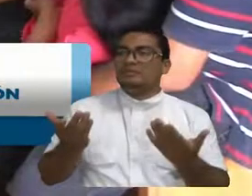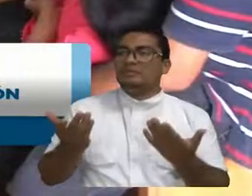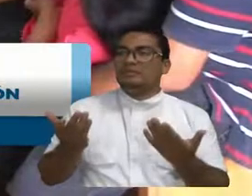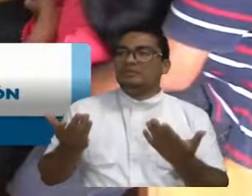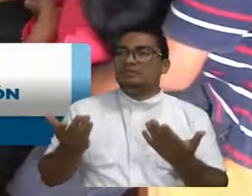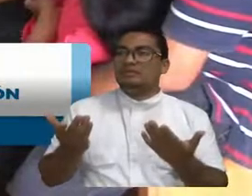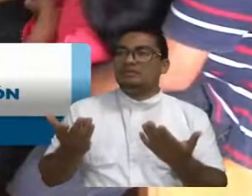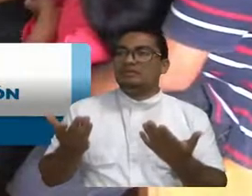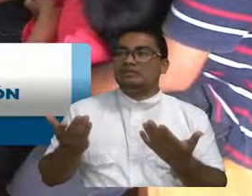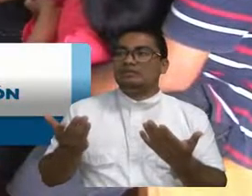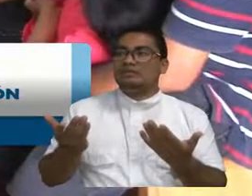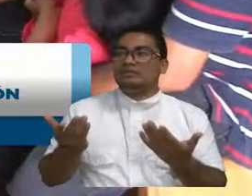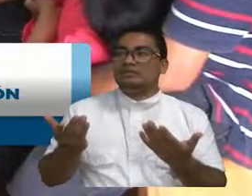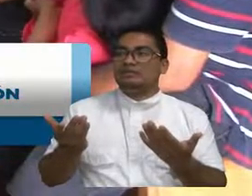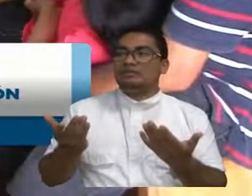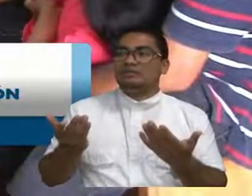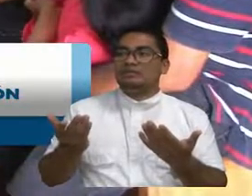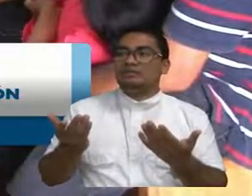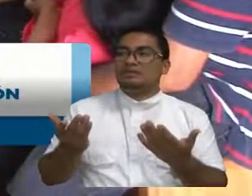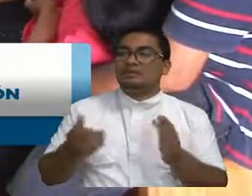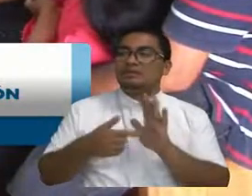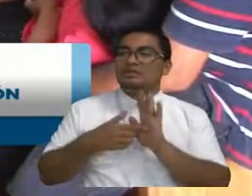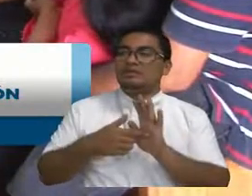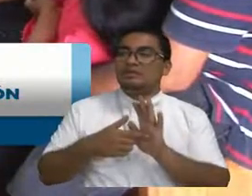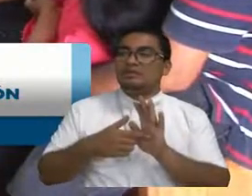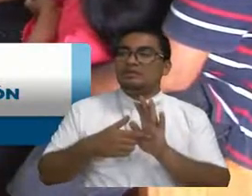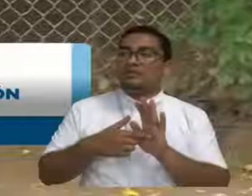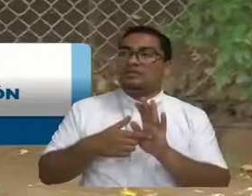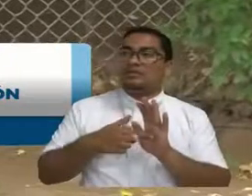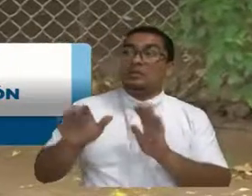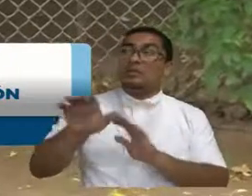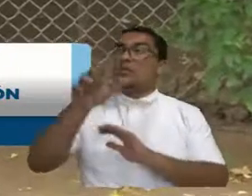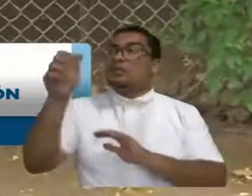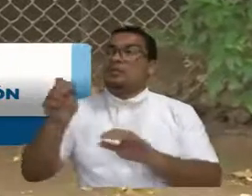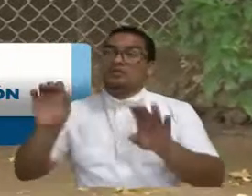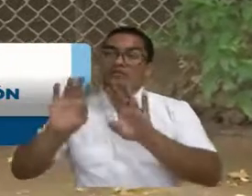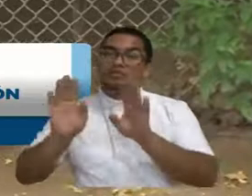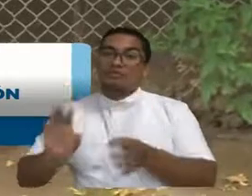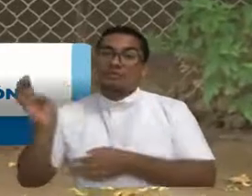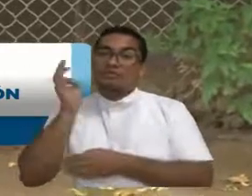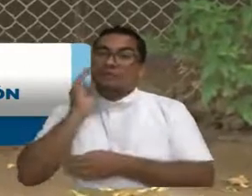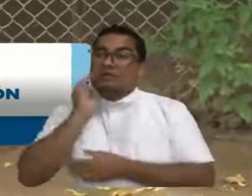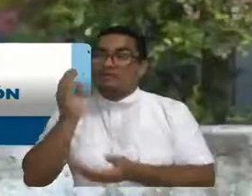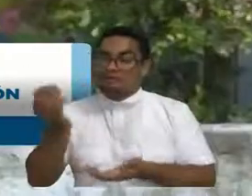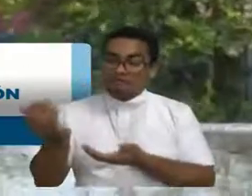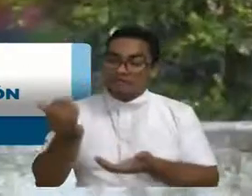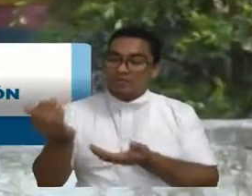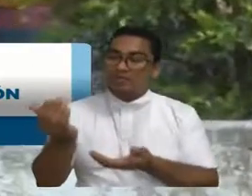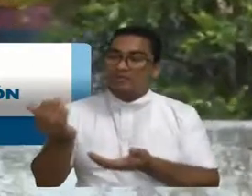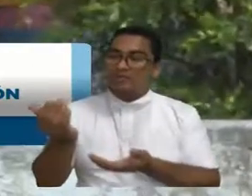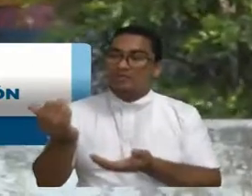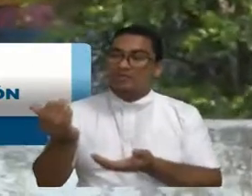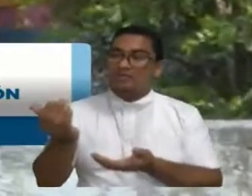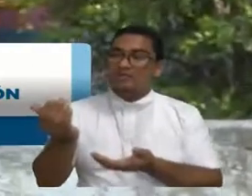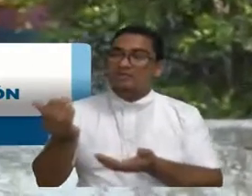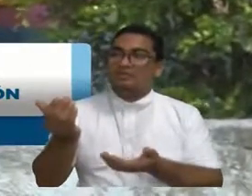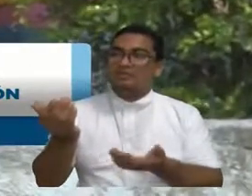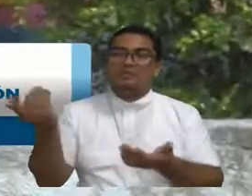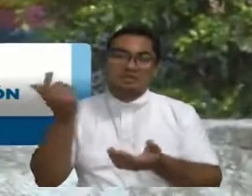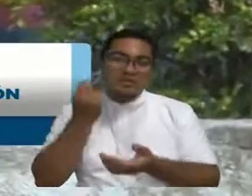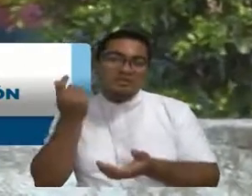que se relacione, por ejemplo, con otras madres que han tenido bebé, que han dado a luz, para que escuche de ella